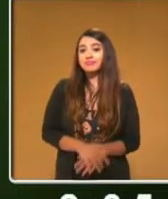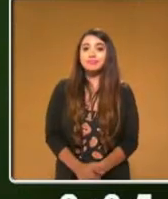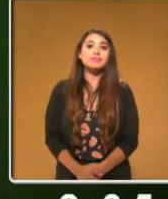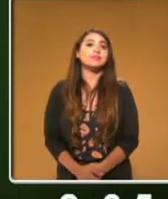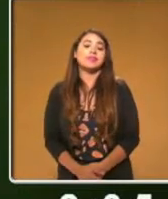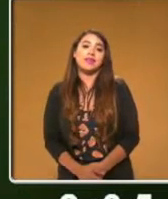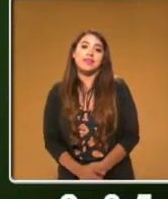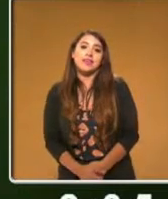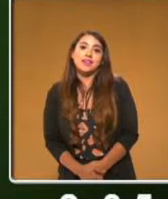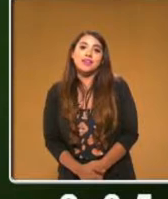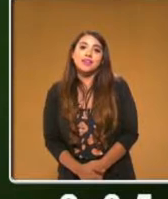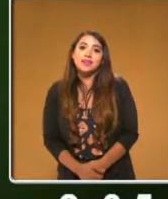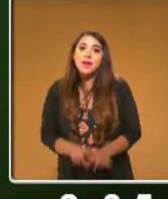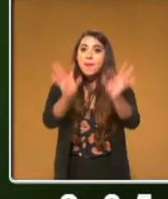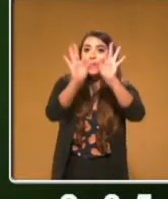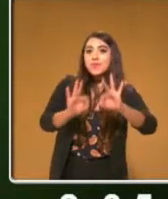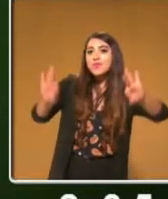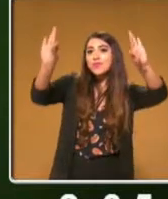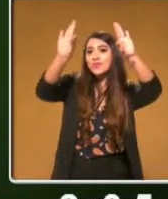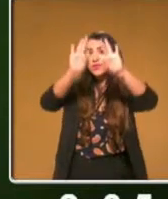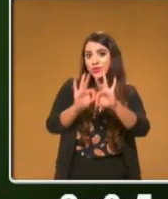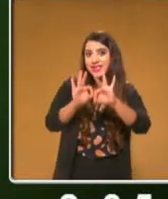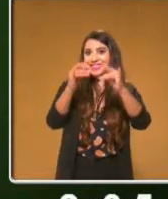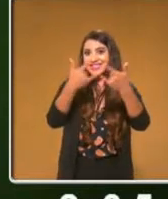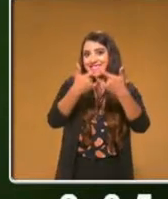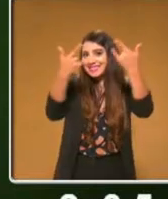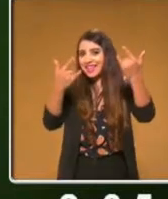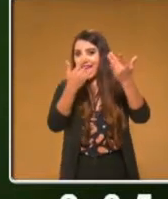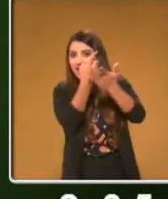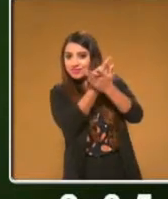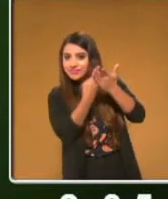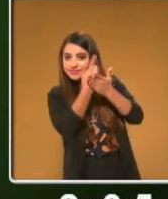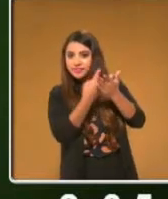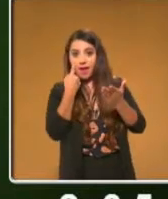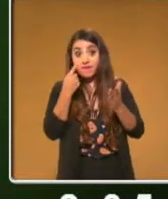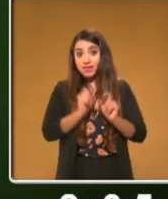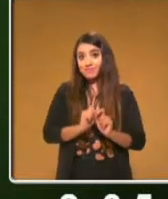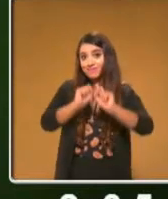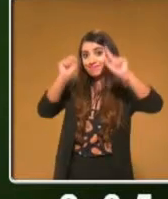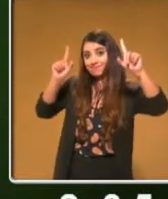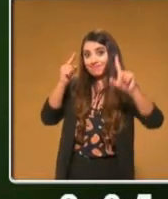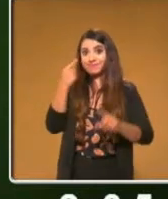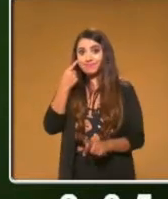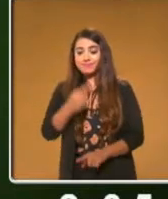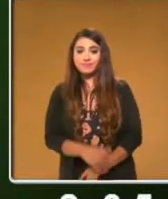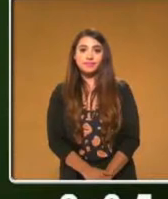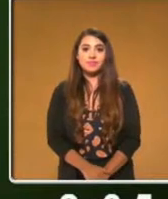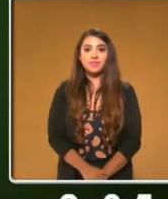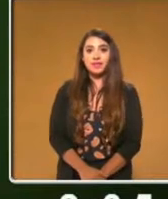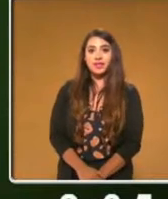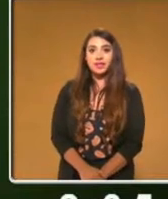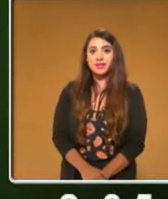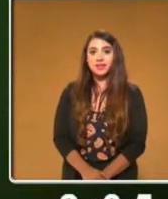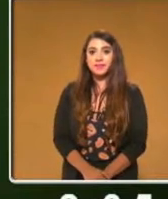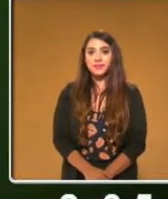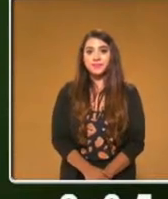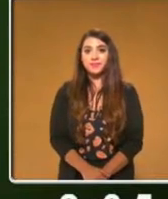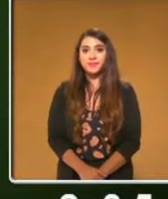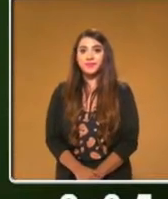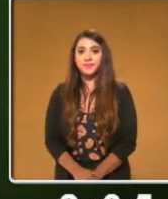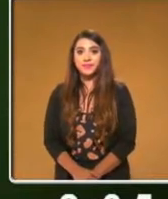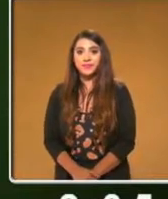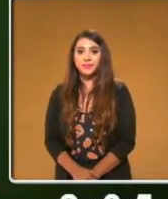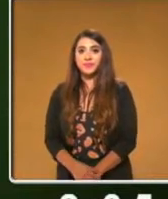lo más importante de la historieta que se observa en la pantalla. ¿Qué es? La